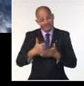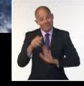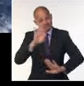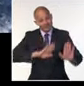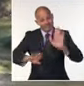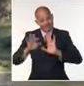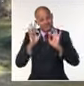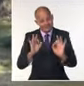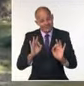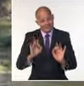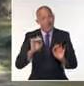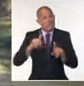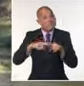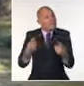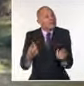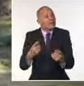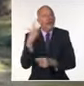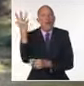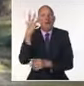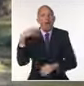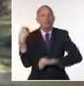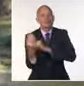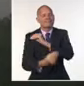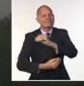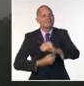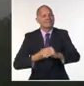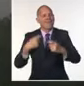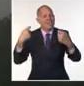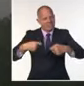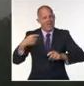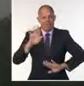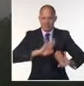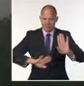que impone el clima. Bernardo Espinosa, Canal Cubano de Noticias.